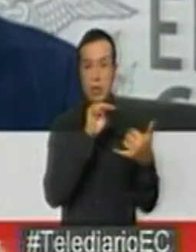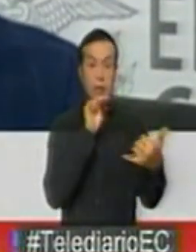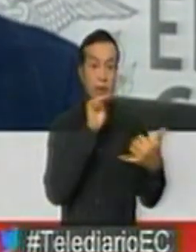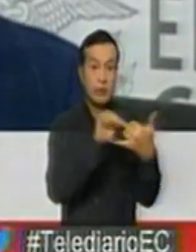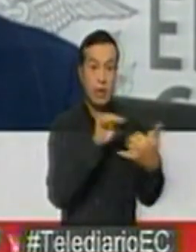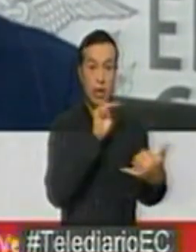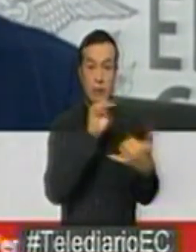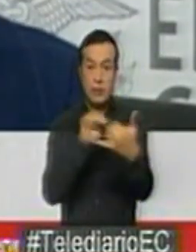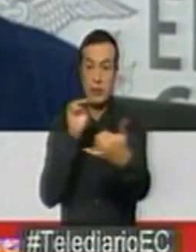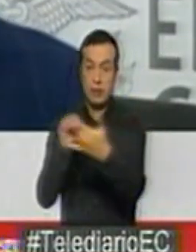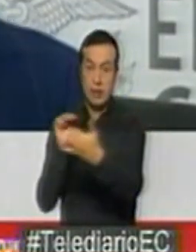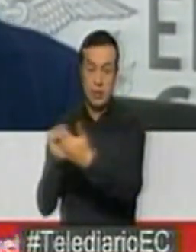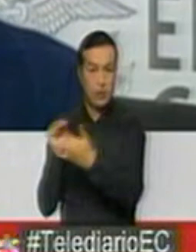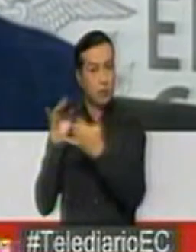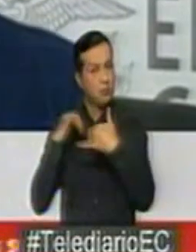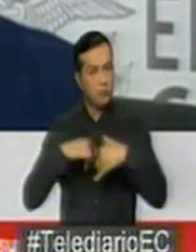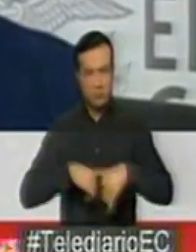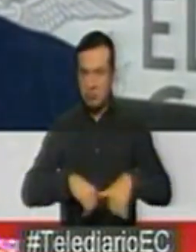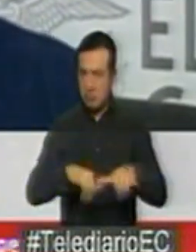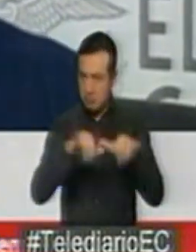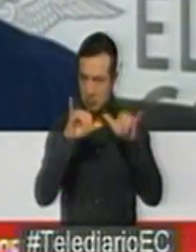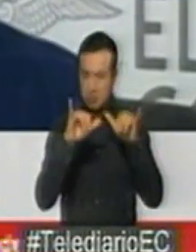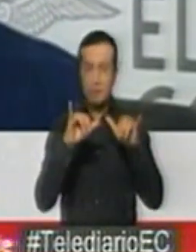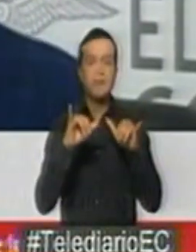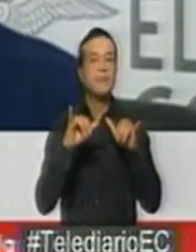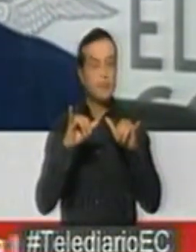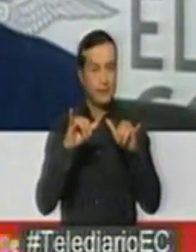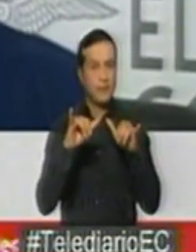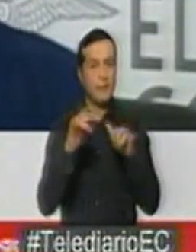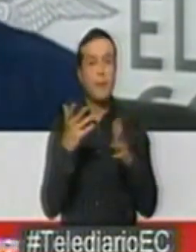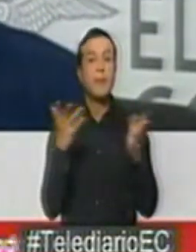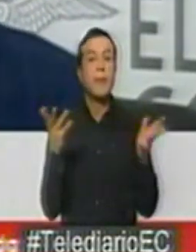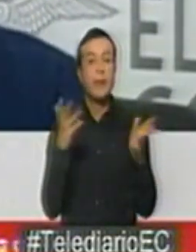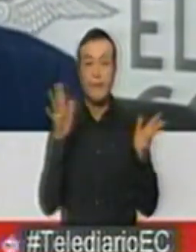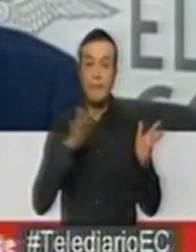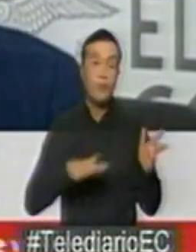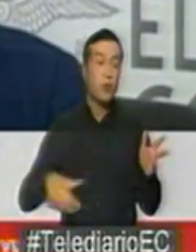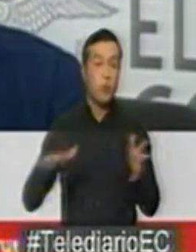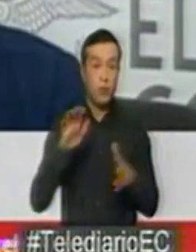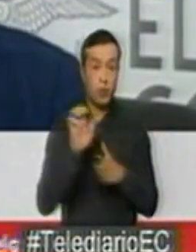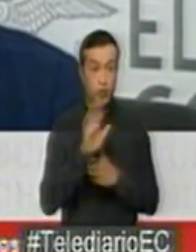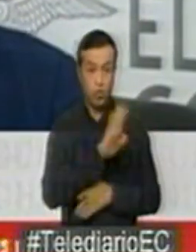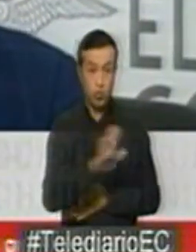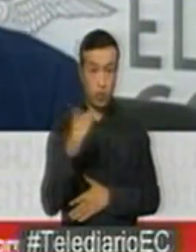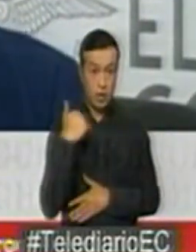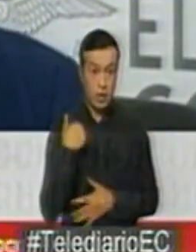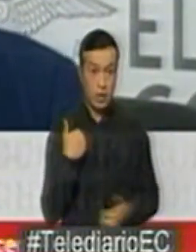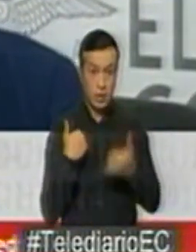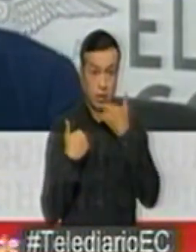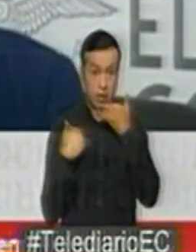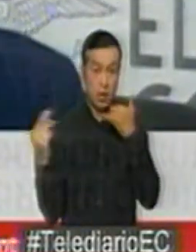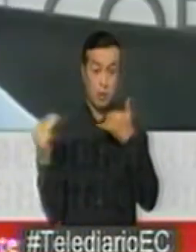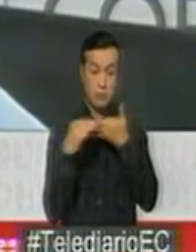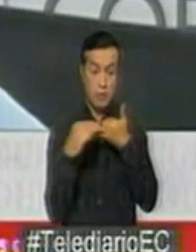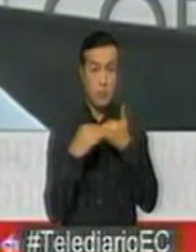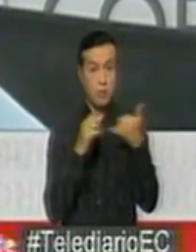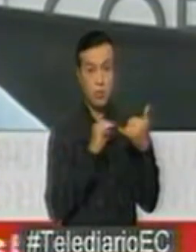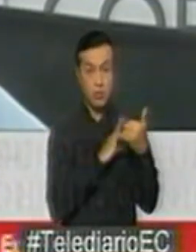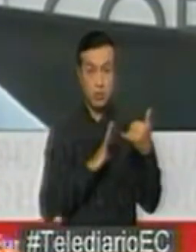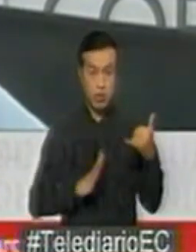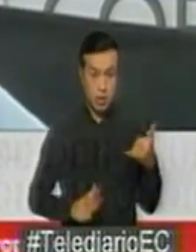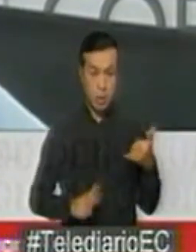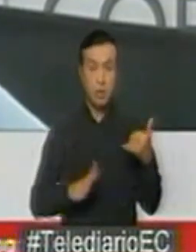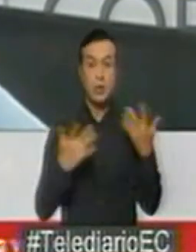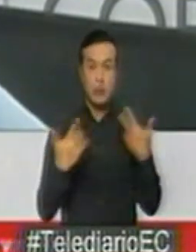texto a celular, eso se va a continuar y pues lógicamente eso va a llegar a todos los ecuatorianos que tengan un celular, son campañas de prevención. Y el lunes se activará